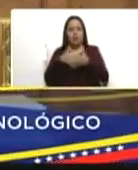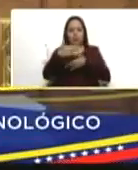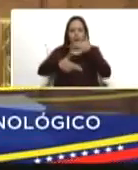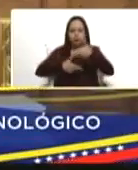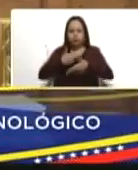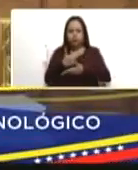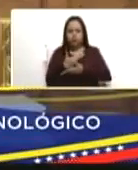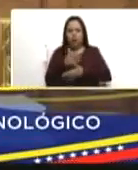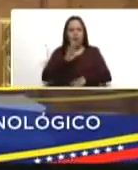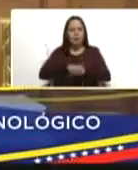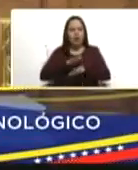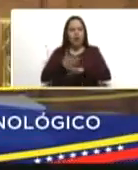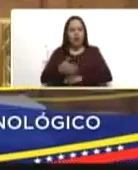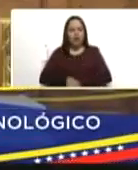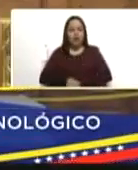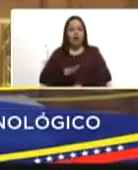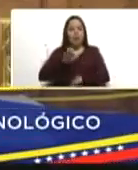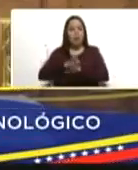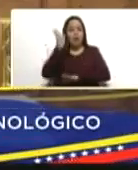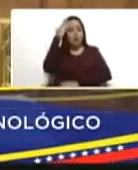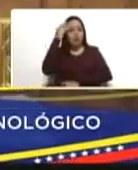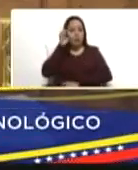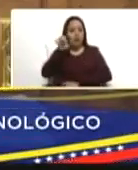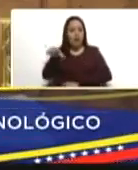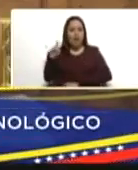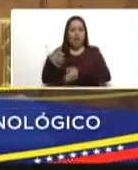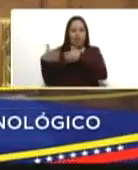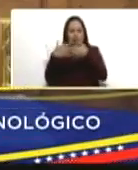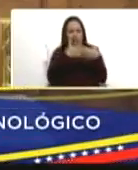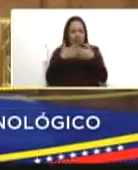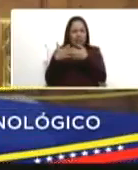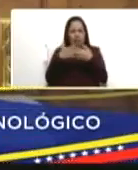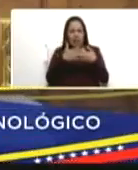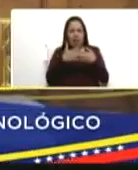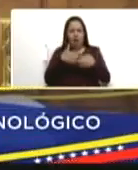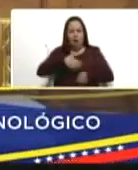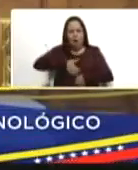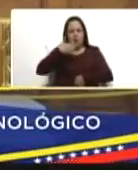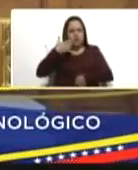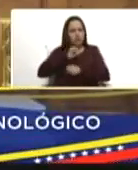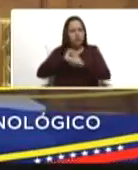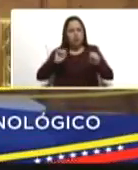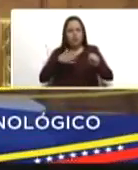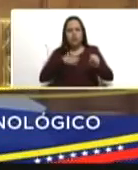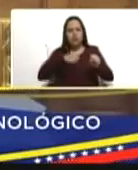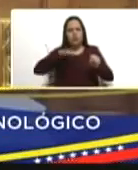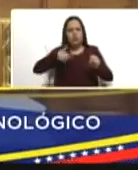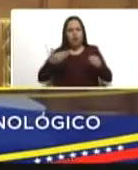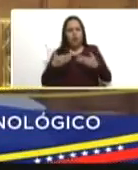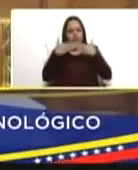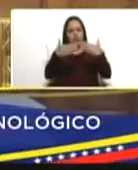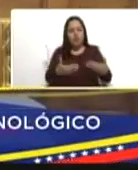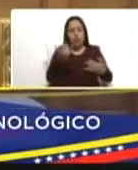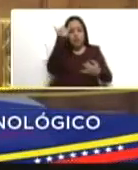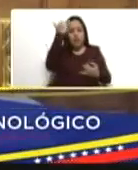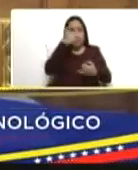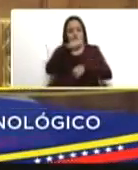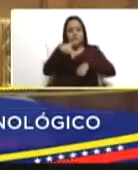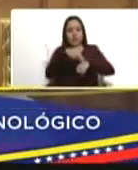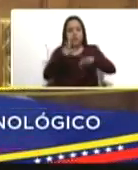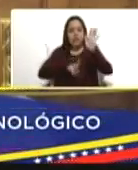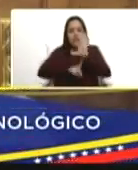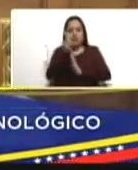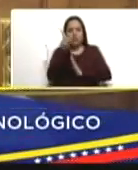Porque sabe que un país en violencia en confrontación en odio es imposible que pueda avanzar en una idea Nacional de